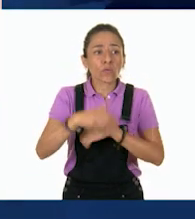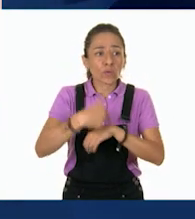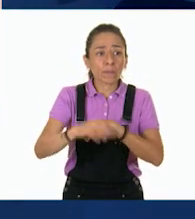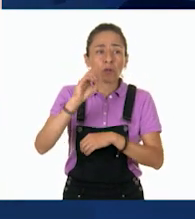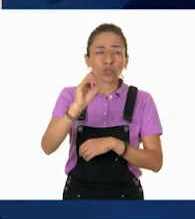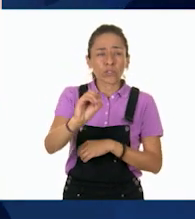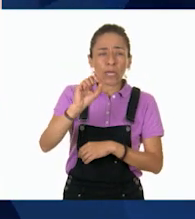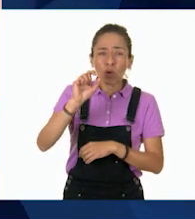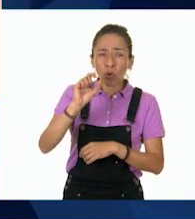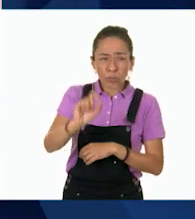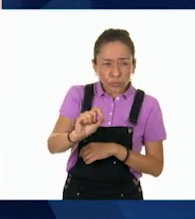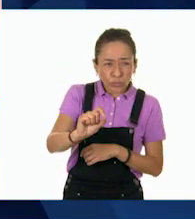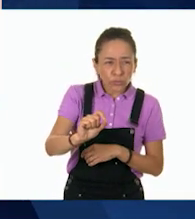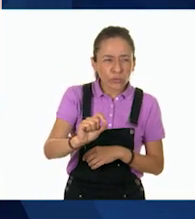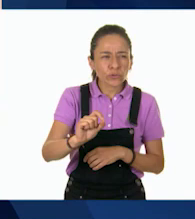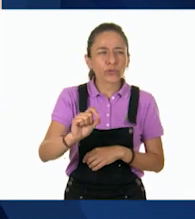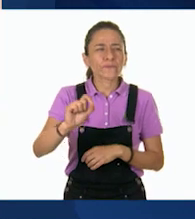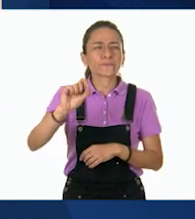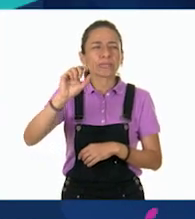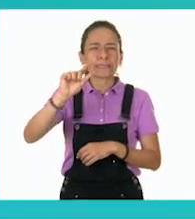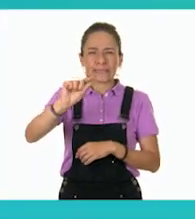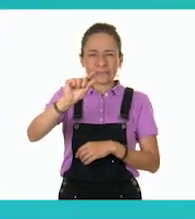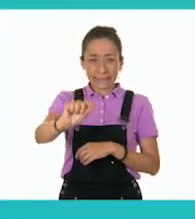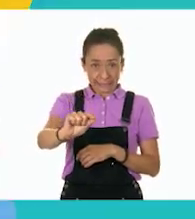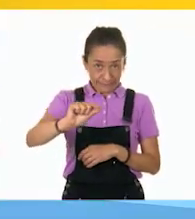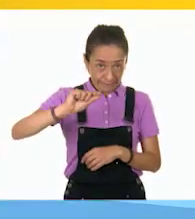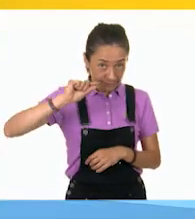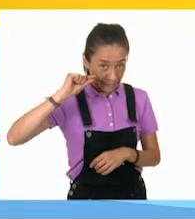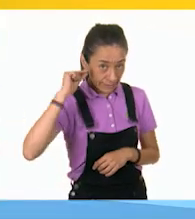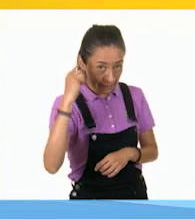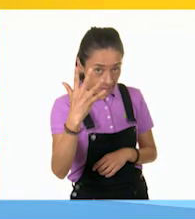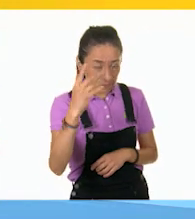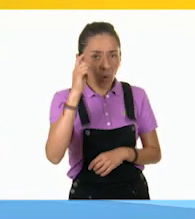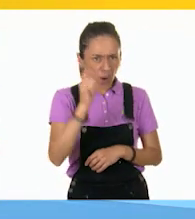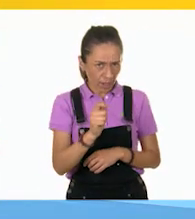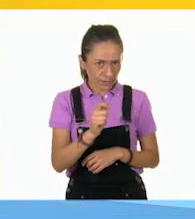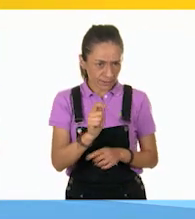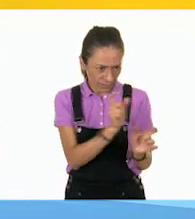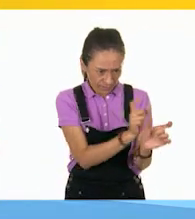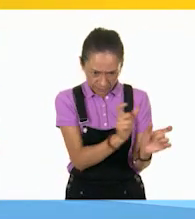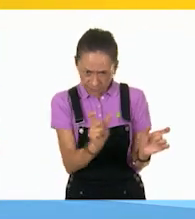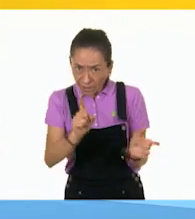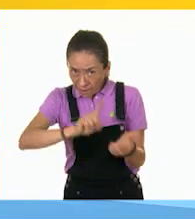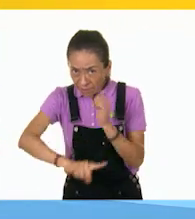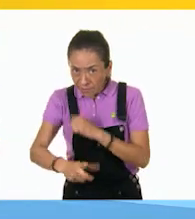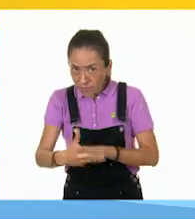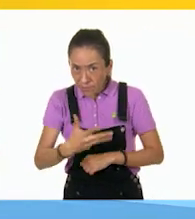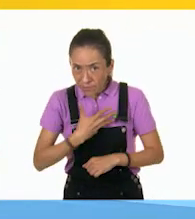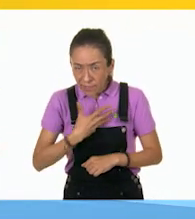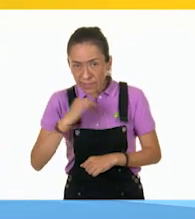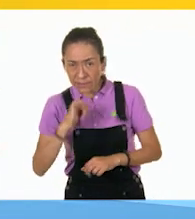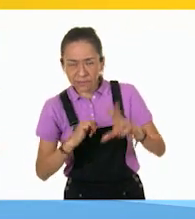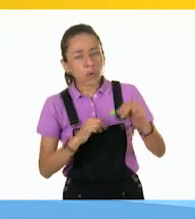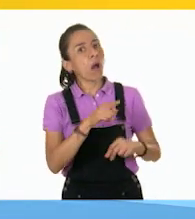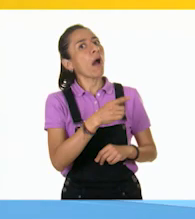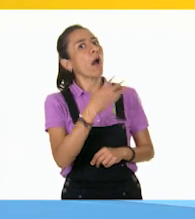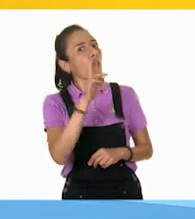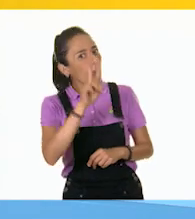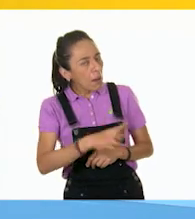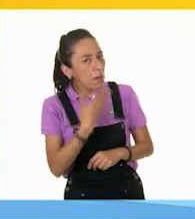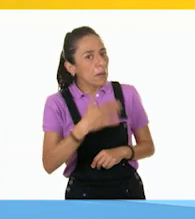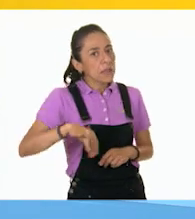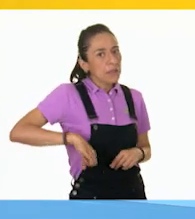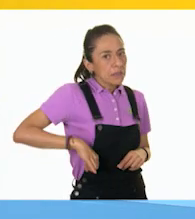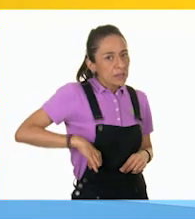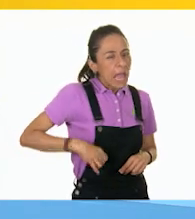un término de la sucesión? Ay, muy interesante lo que nos comenta Manuel, pero ¿nos comparte cuál era la